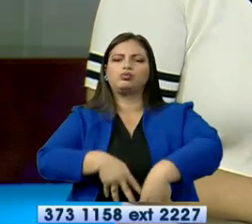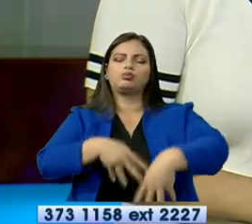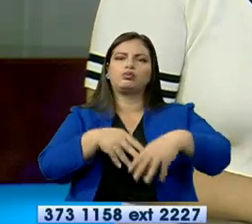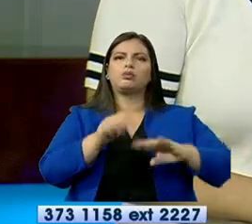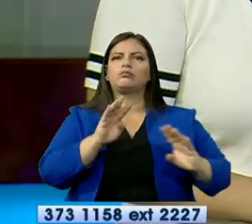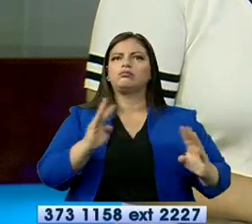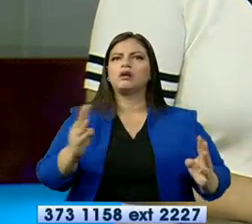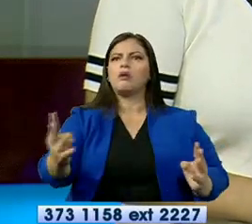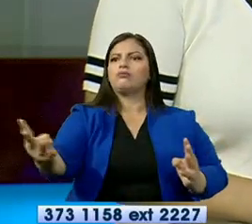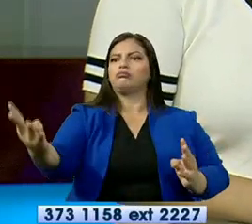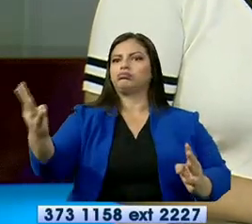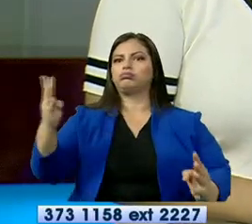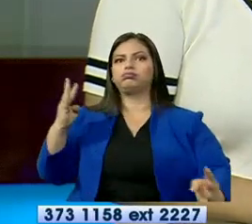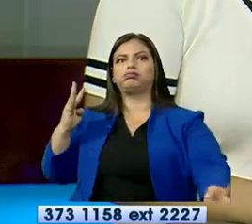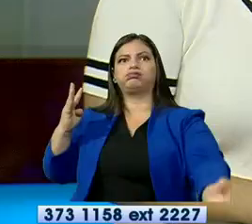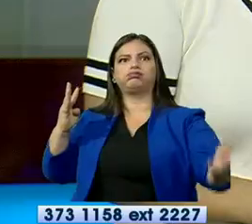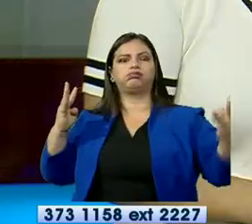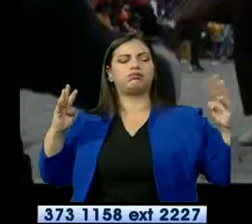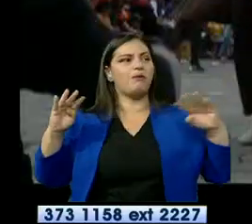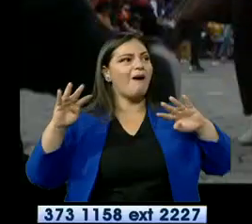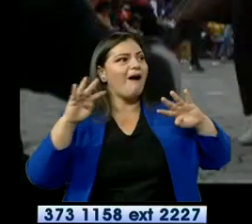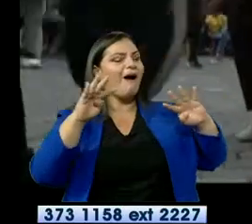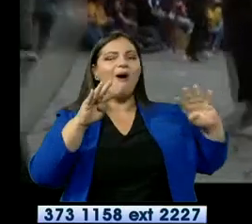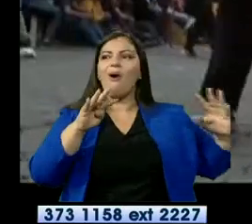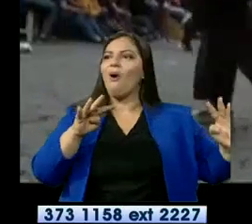las comparsas.